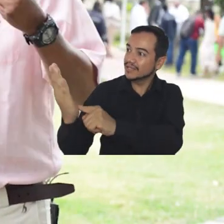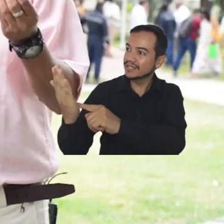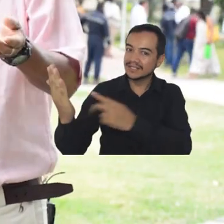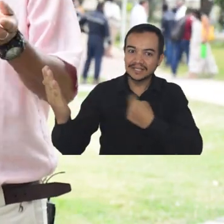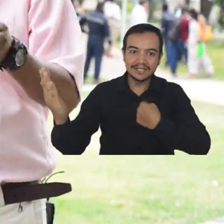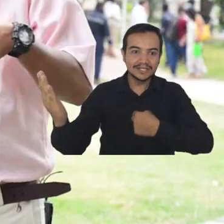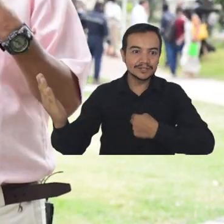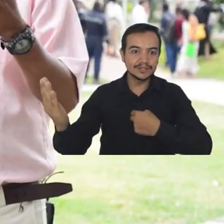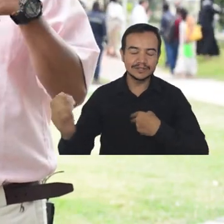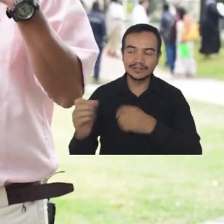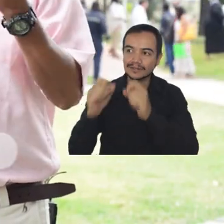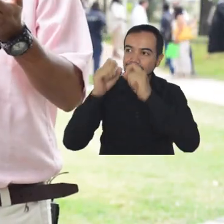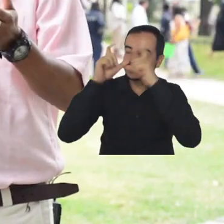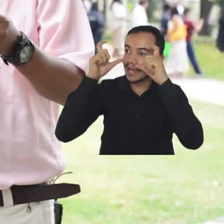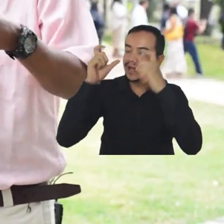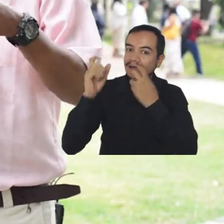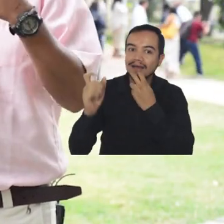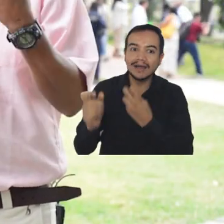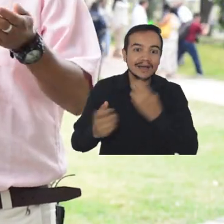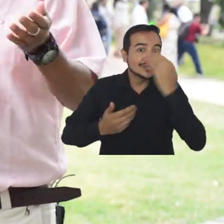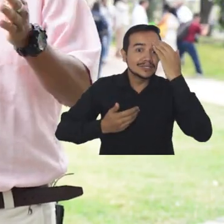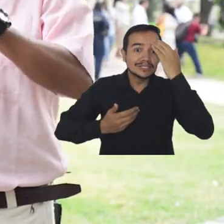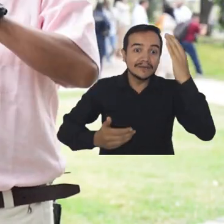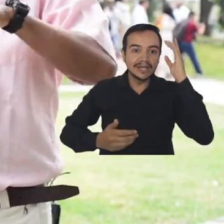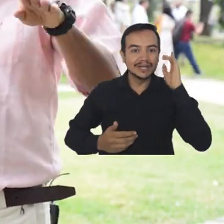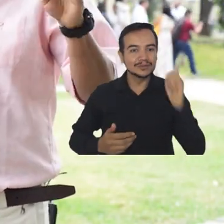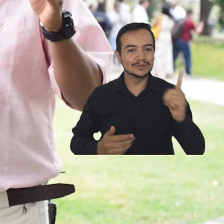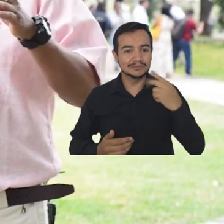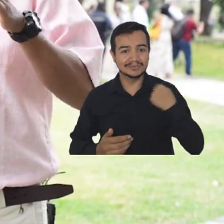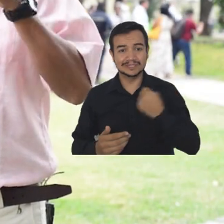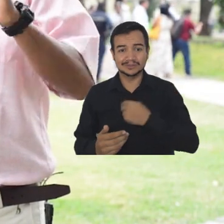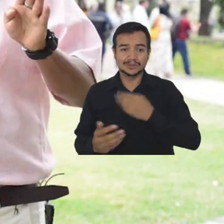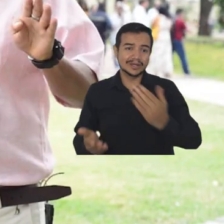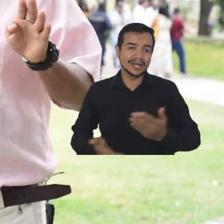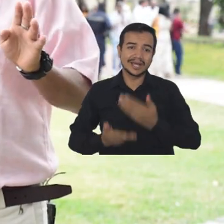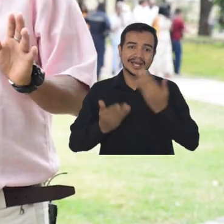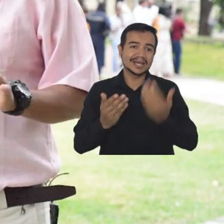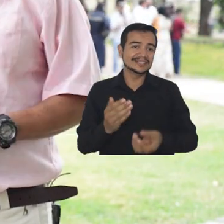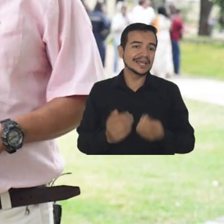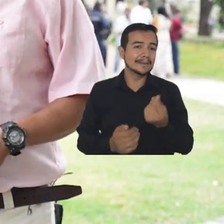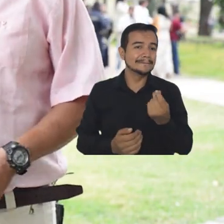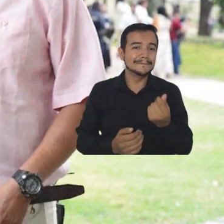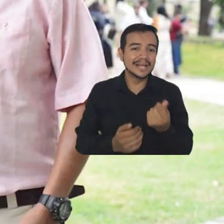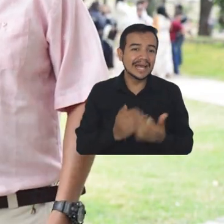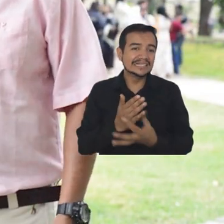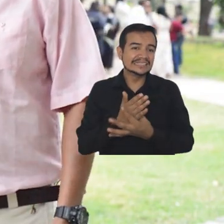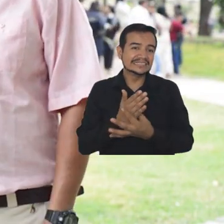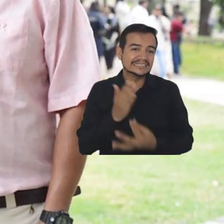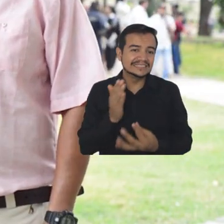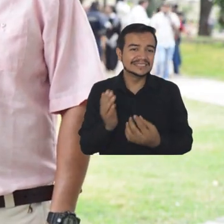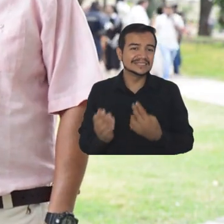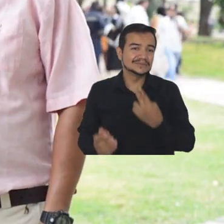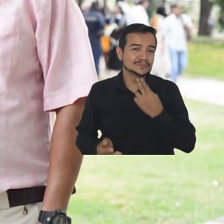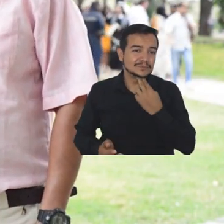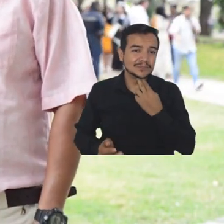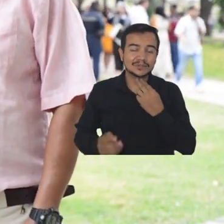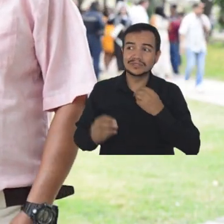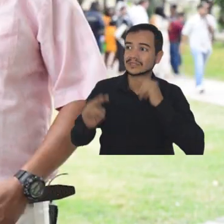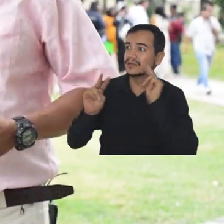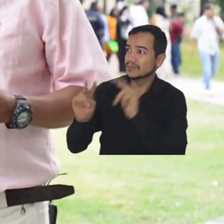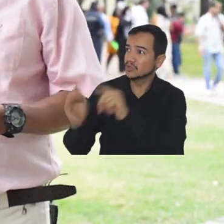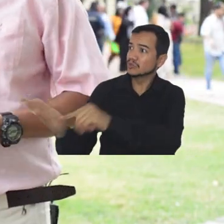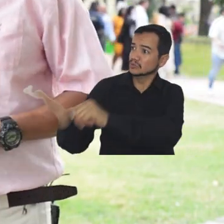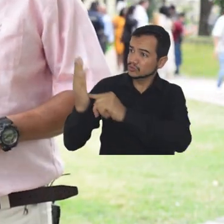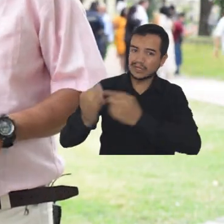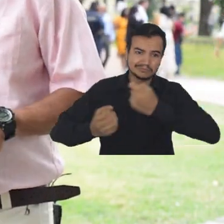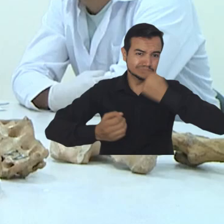cosas que nosotros esperamos, como somos unas personas nobles, o sea, humildes, entonces nos demostró